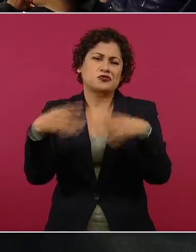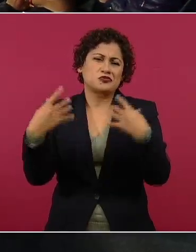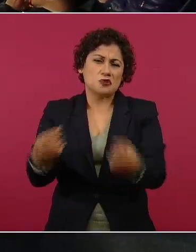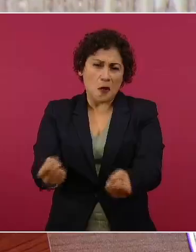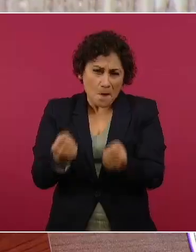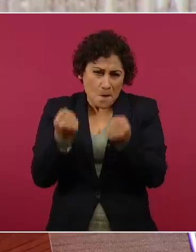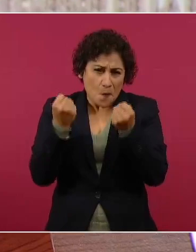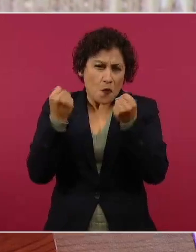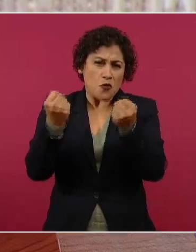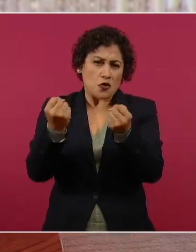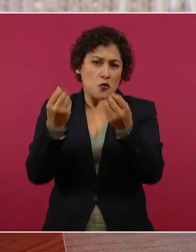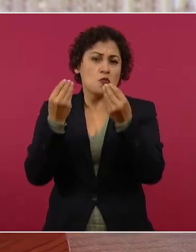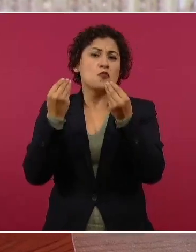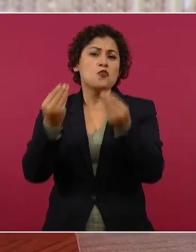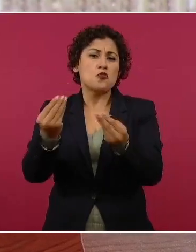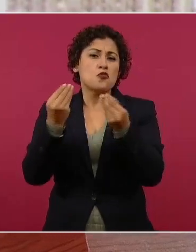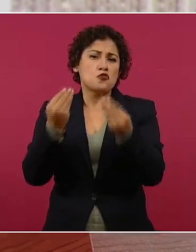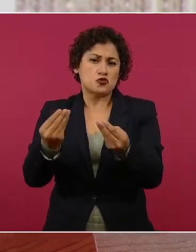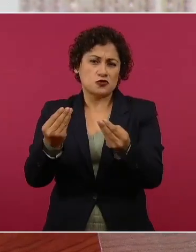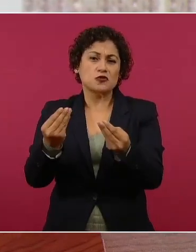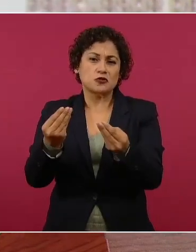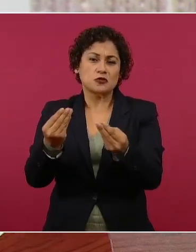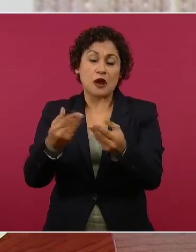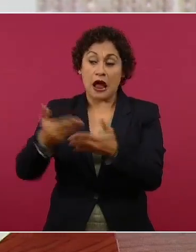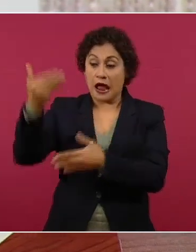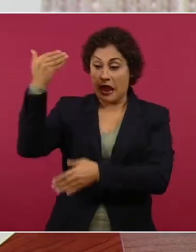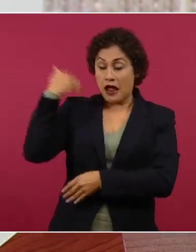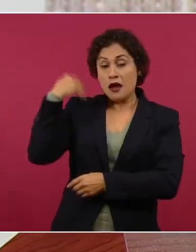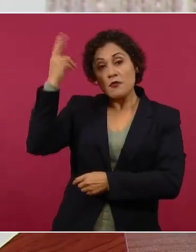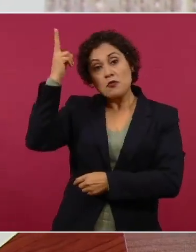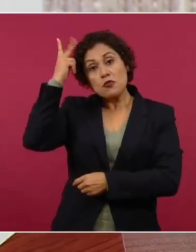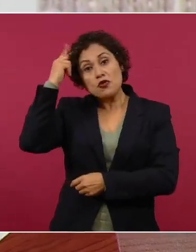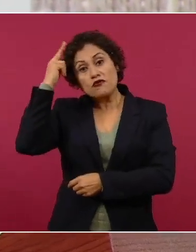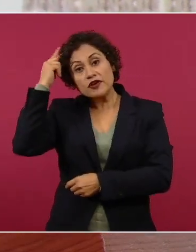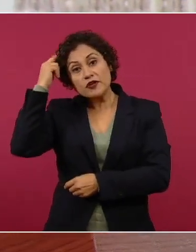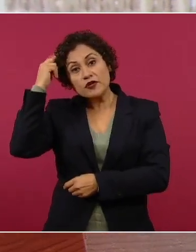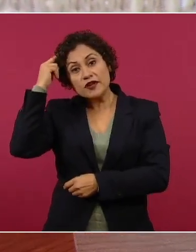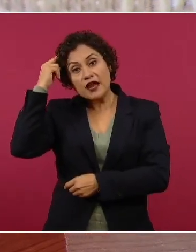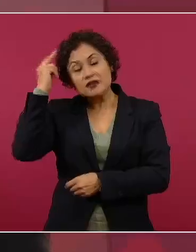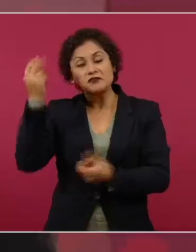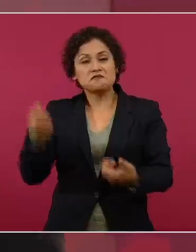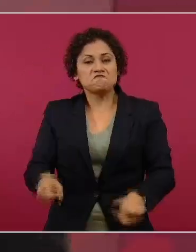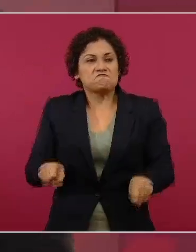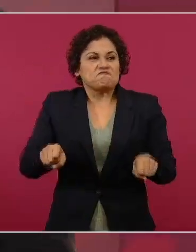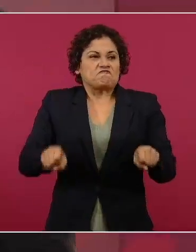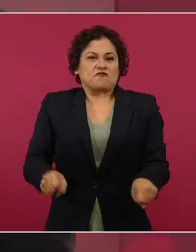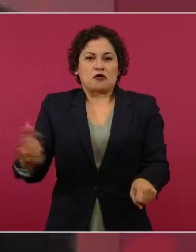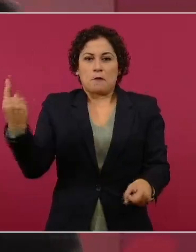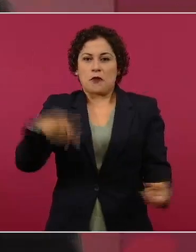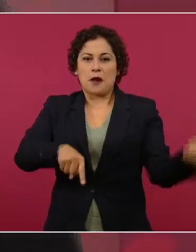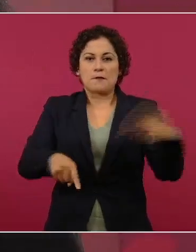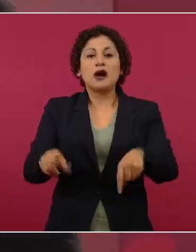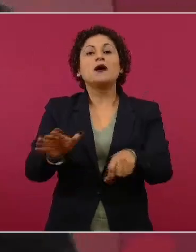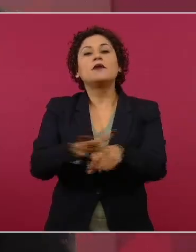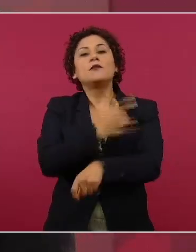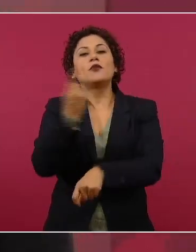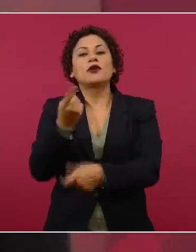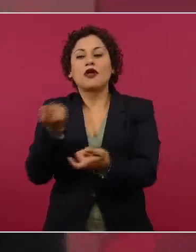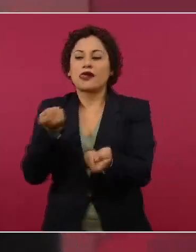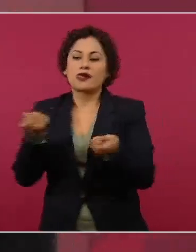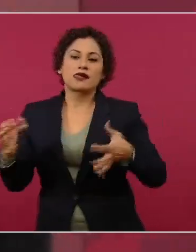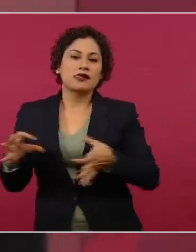se consolida como dictador porque controlaba los medios, y además